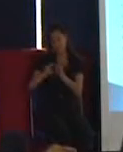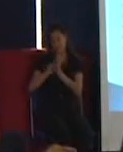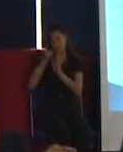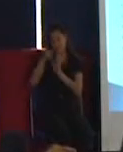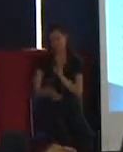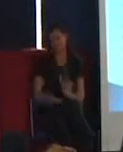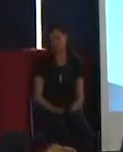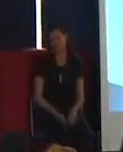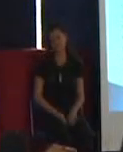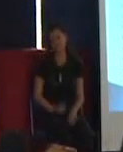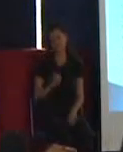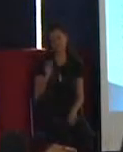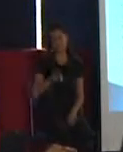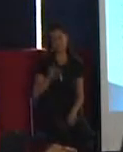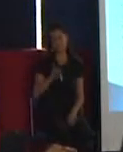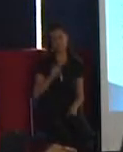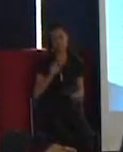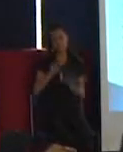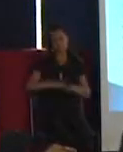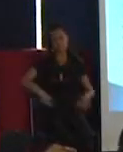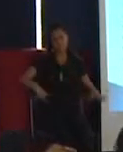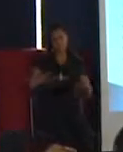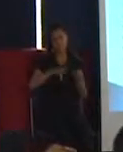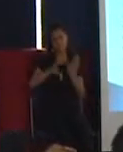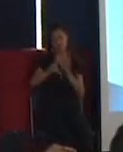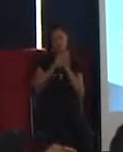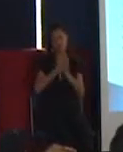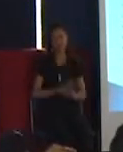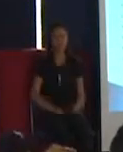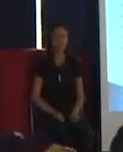ordena, ¿sí? En el marco de la ley.